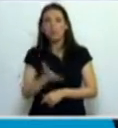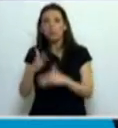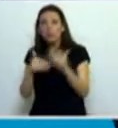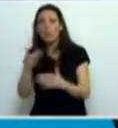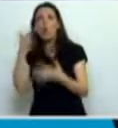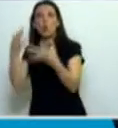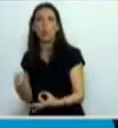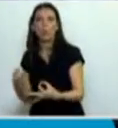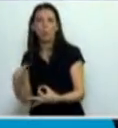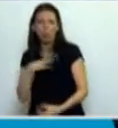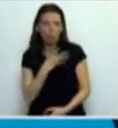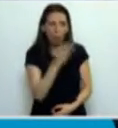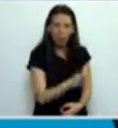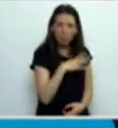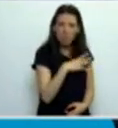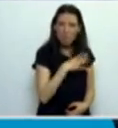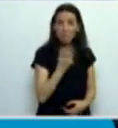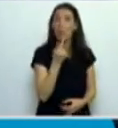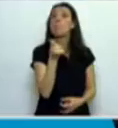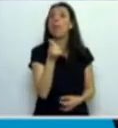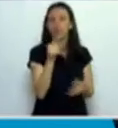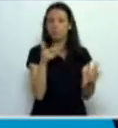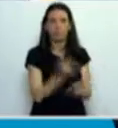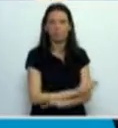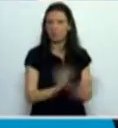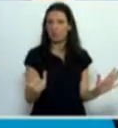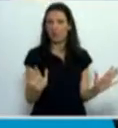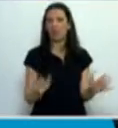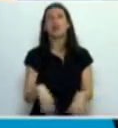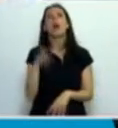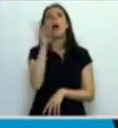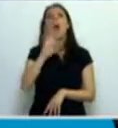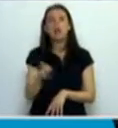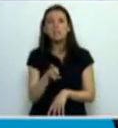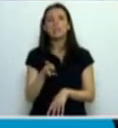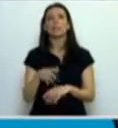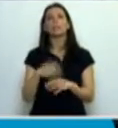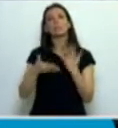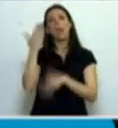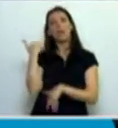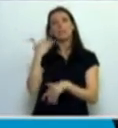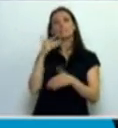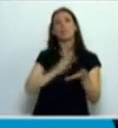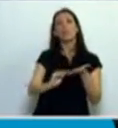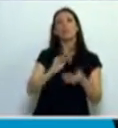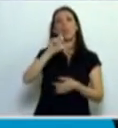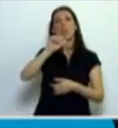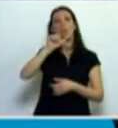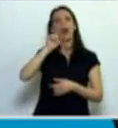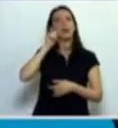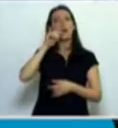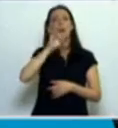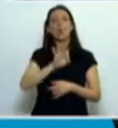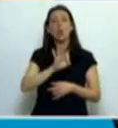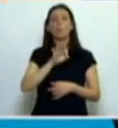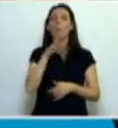obras programadas. Respecto del ANSES, que mencionó el diputado Calcaño,